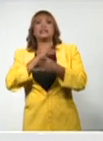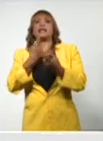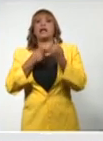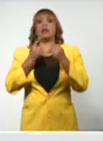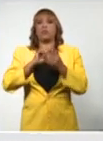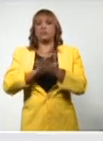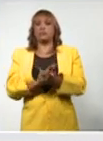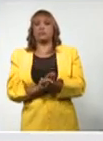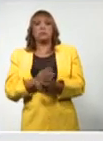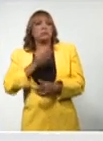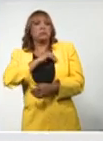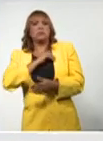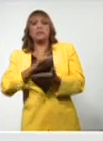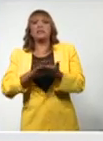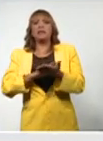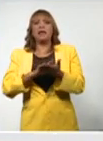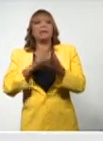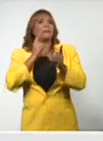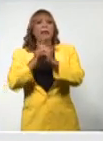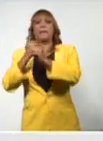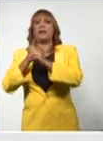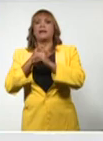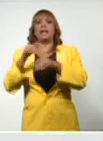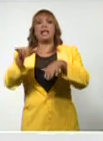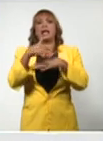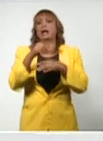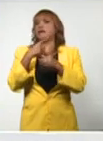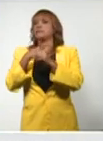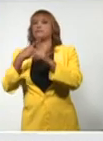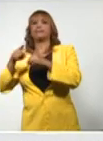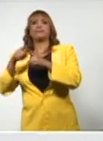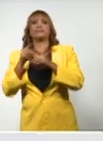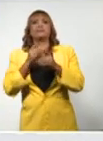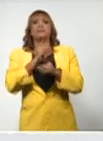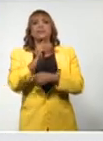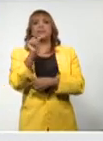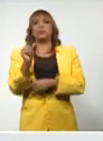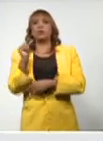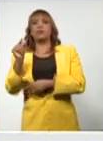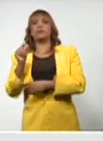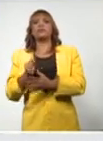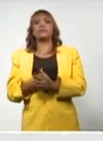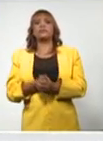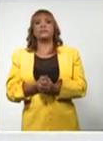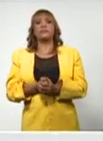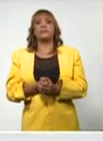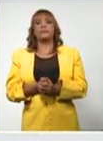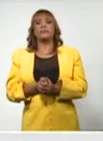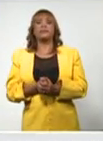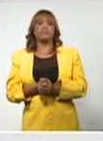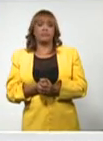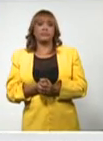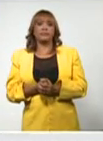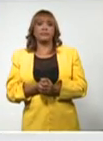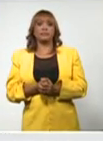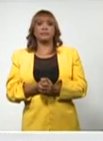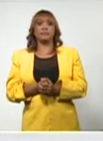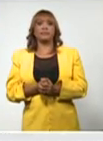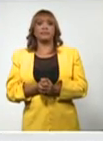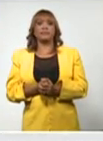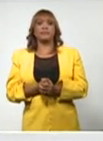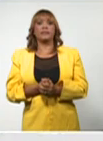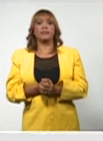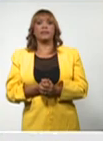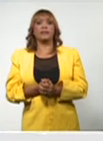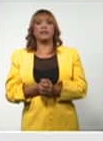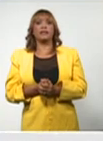Incluso se plantea que 2 o 3 días antes de que aparezcan los síntomas, ya la persona transmite la enfermedad